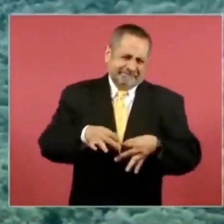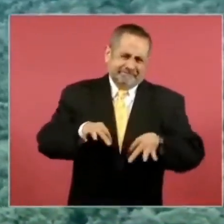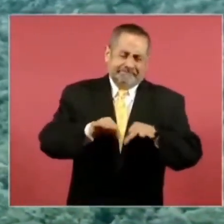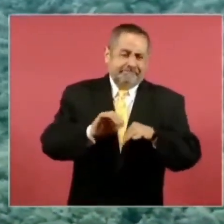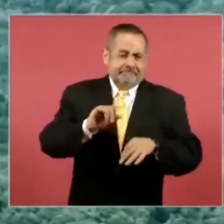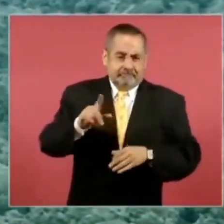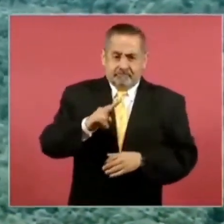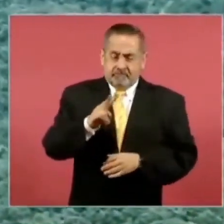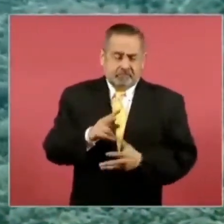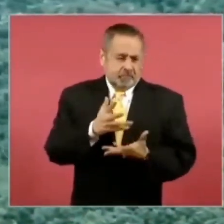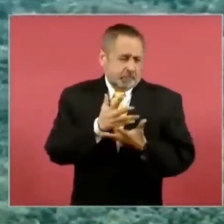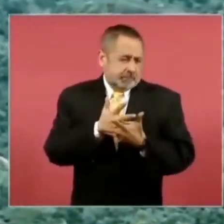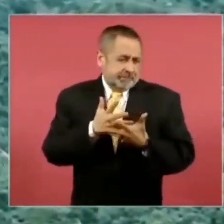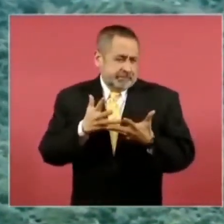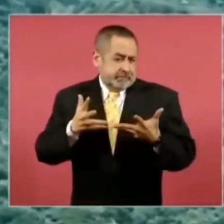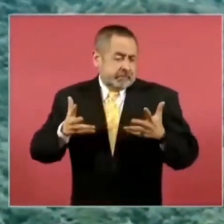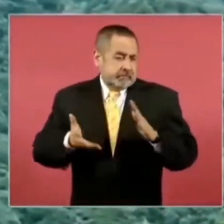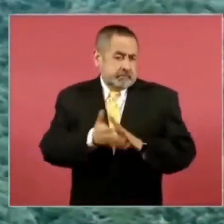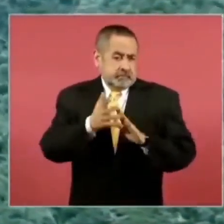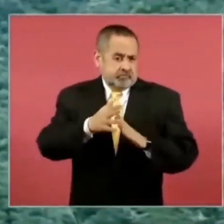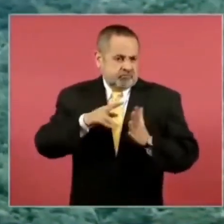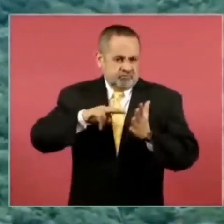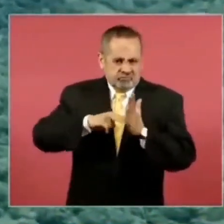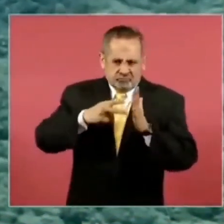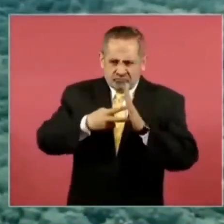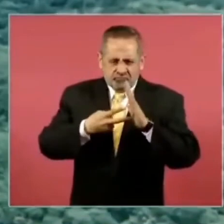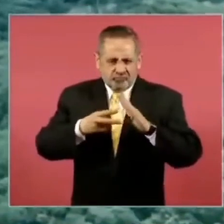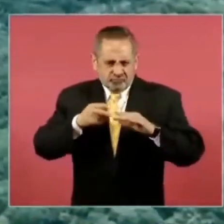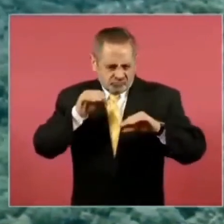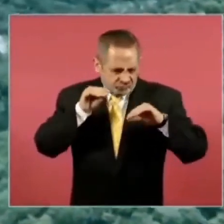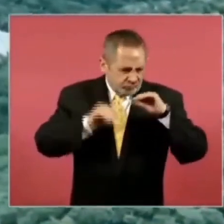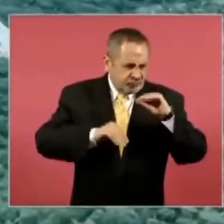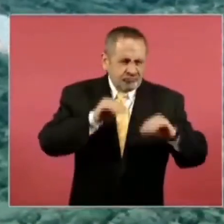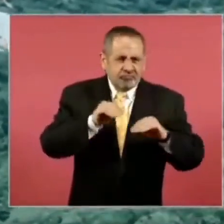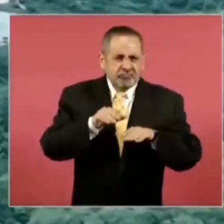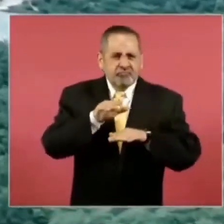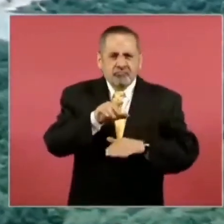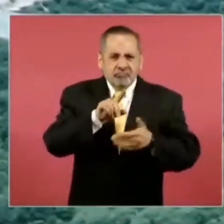Es una gran obra de ingeniería civil e hidráulica.